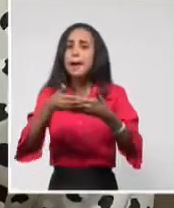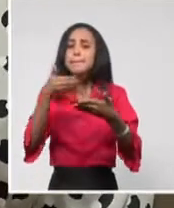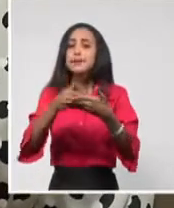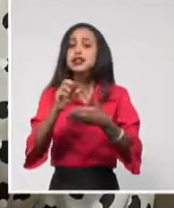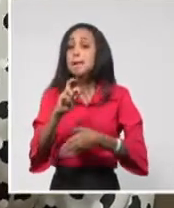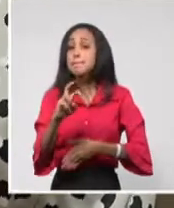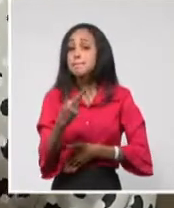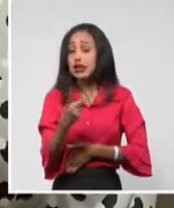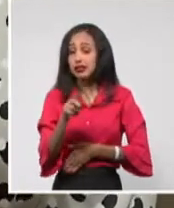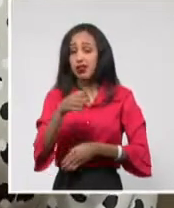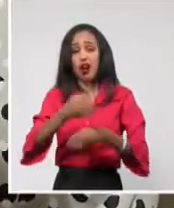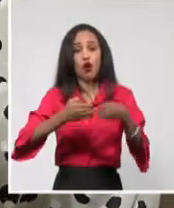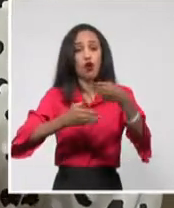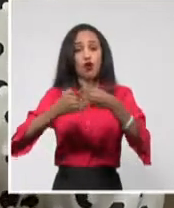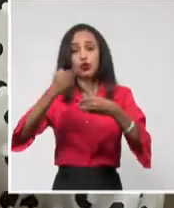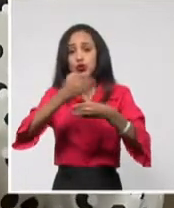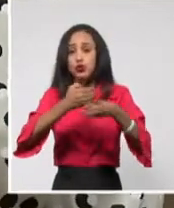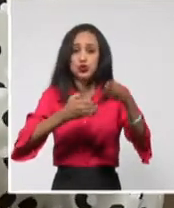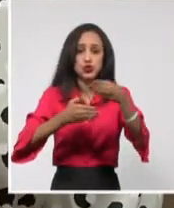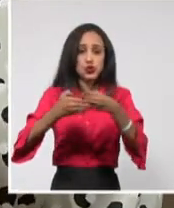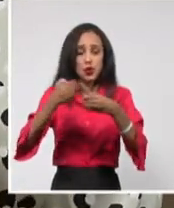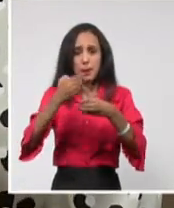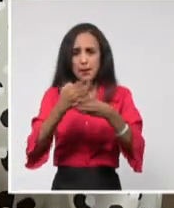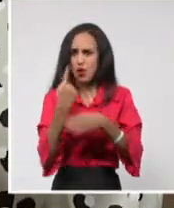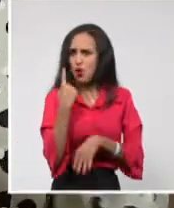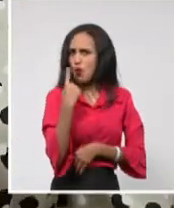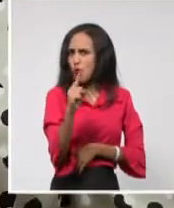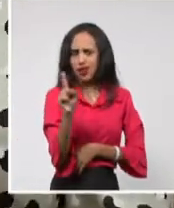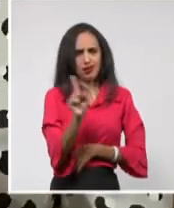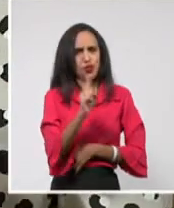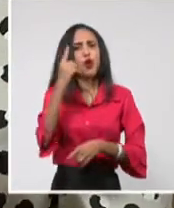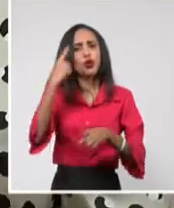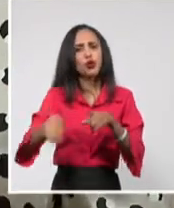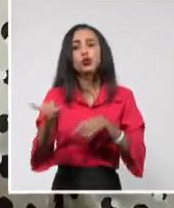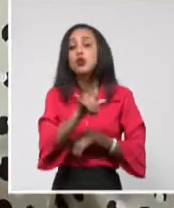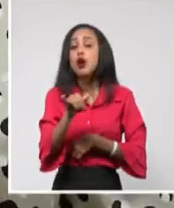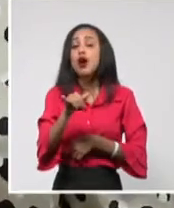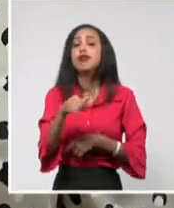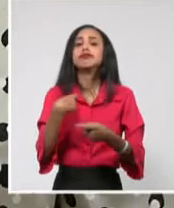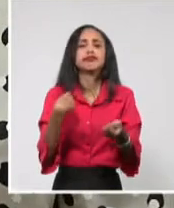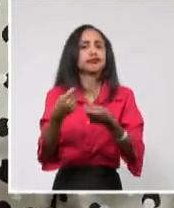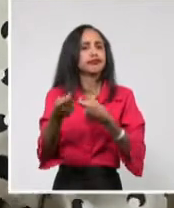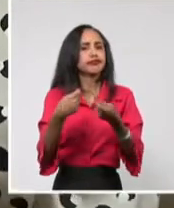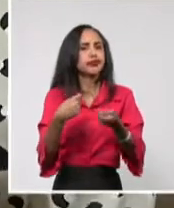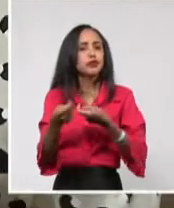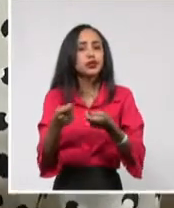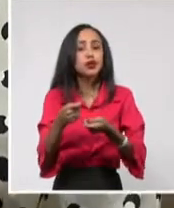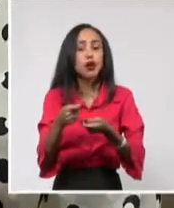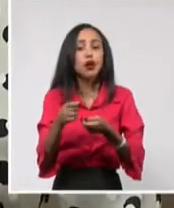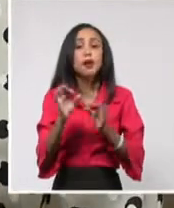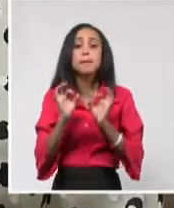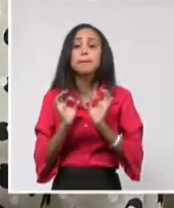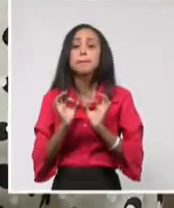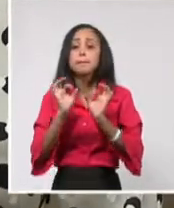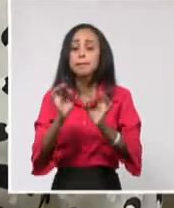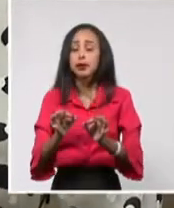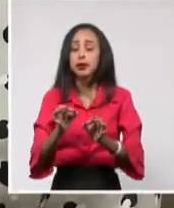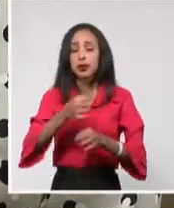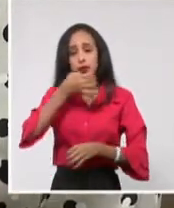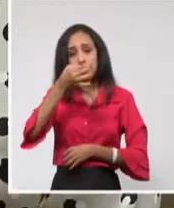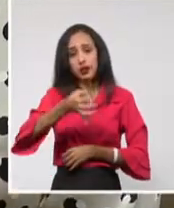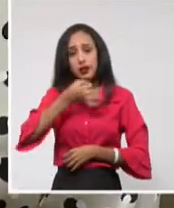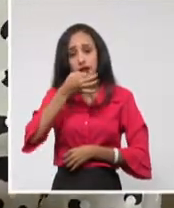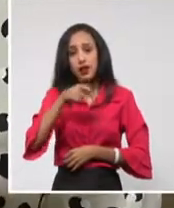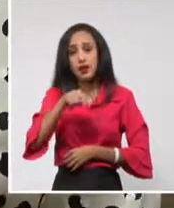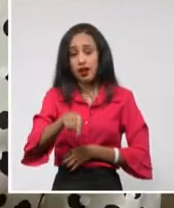ramo de la construcción, pero no es la única. Y varios inversores consultados por esta comentarista han referido que la ventanilla